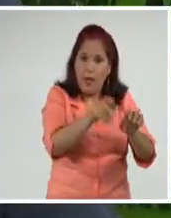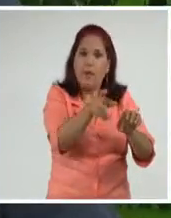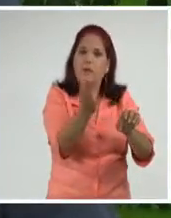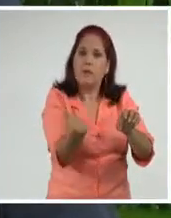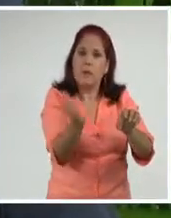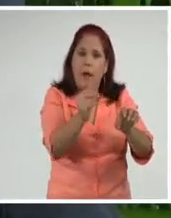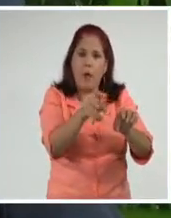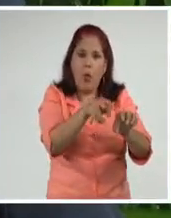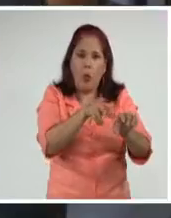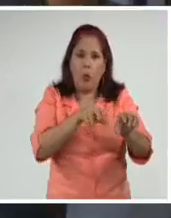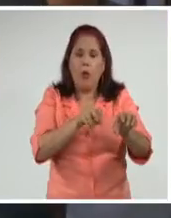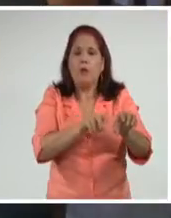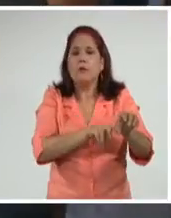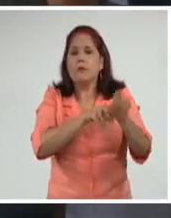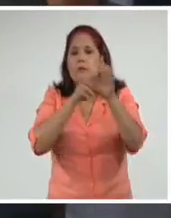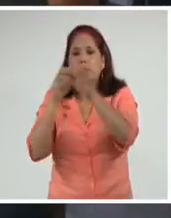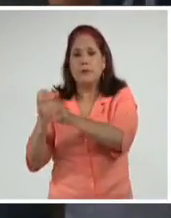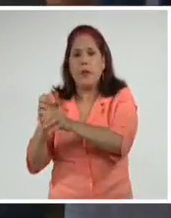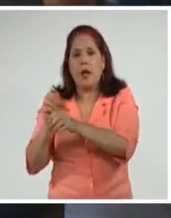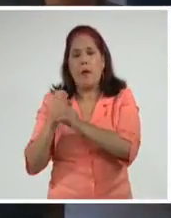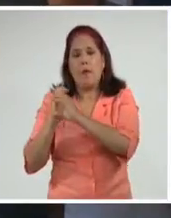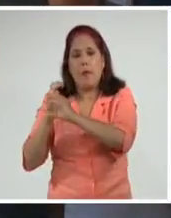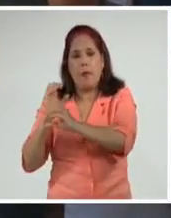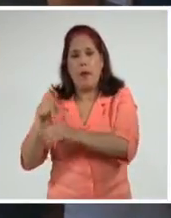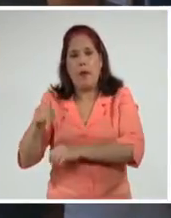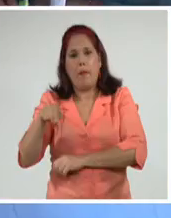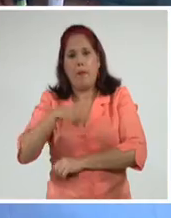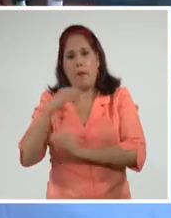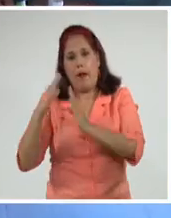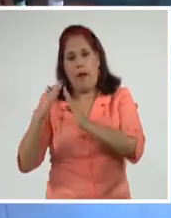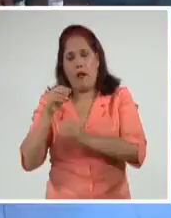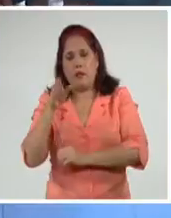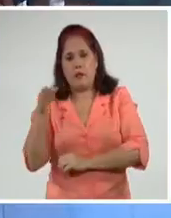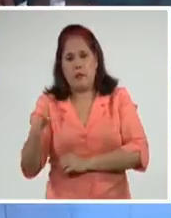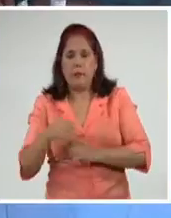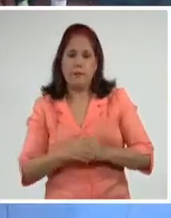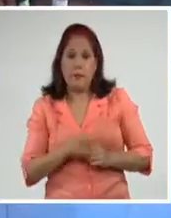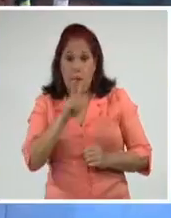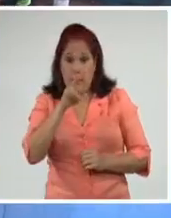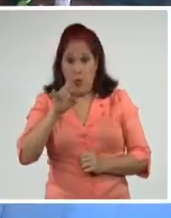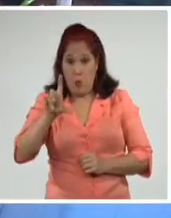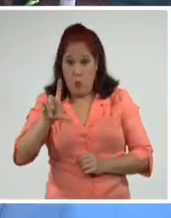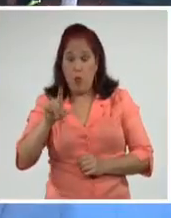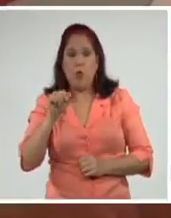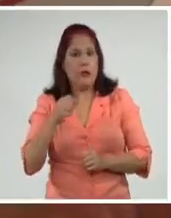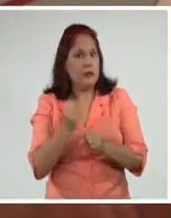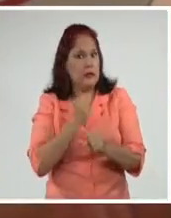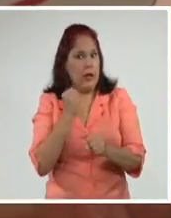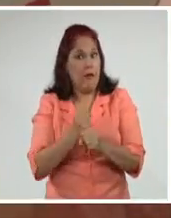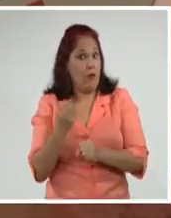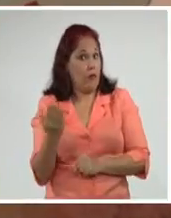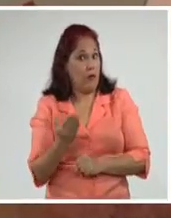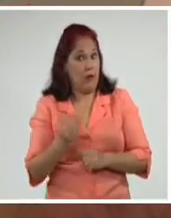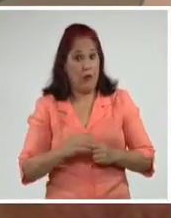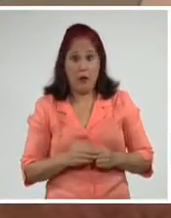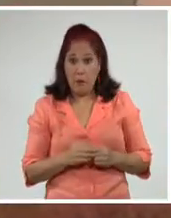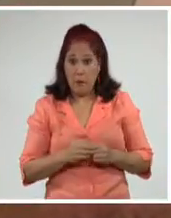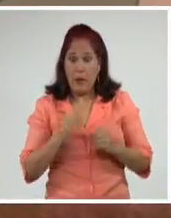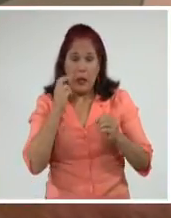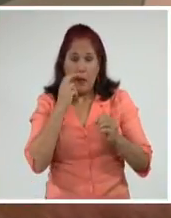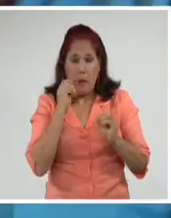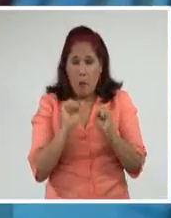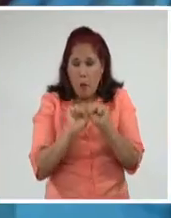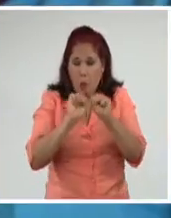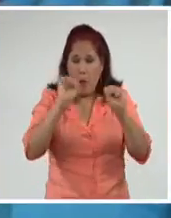casas nuevamente. Desde el pasado 29 de julio, la ciudad vive una vorágine diferente. Desde horas bien